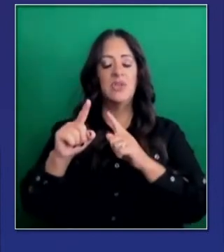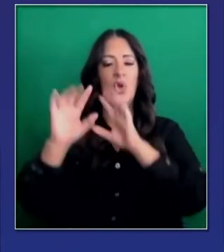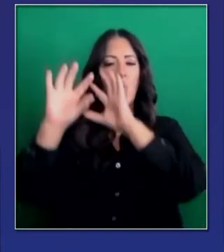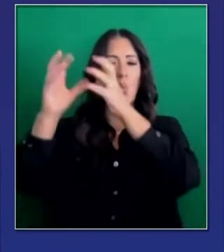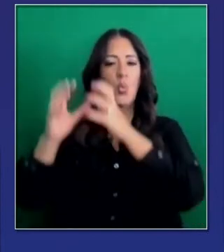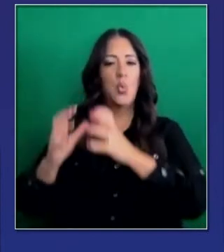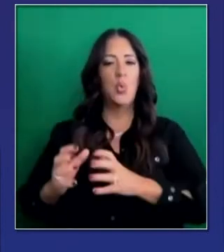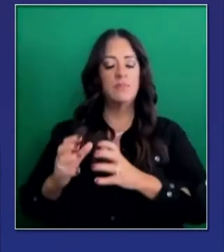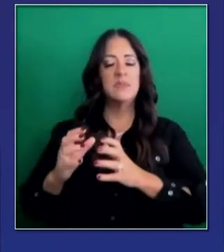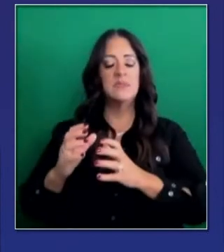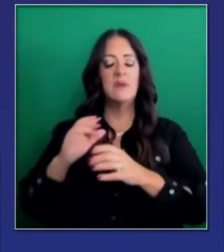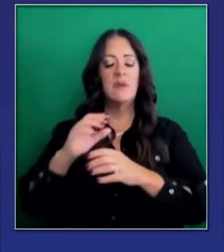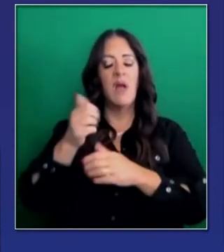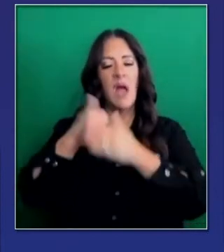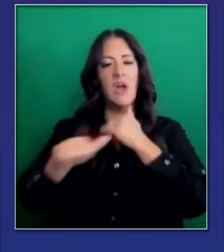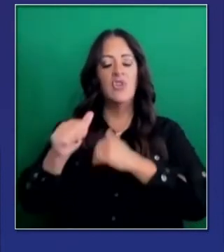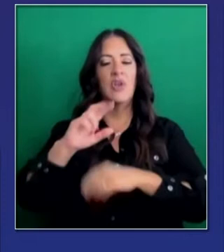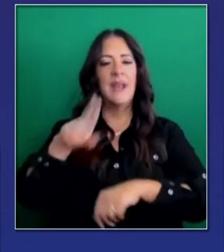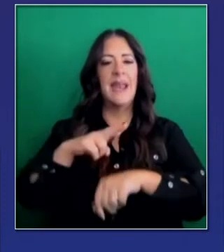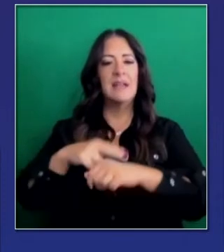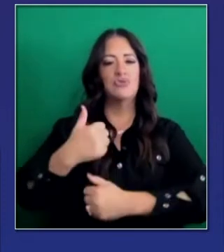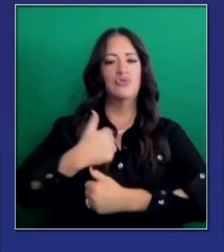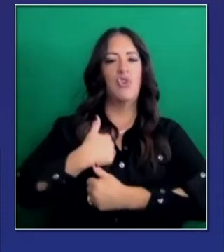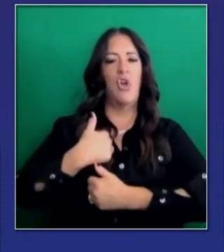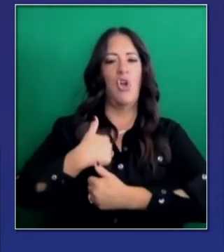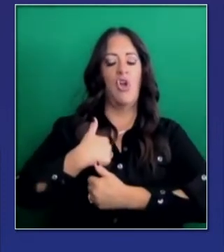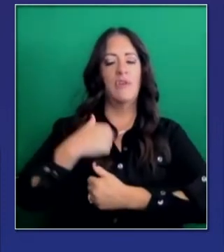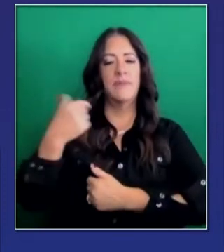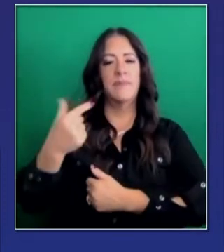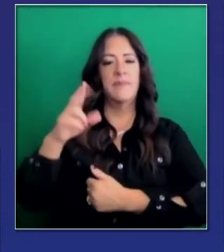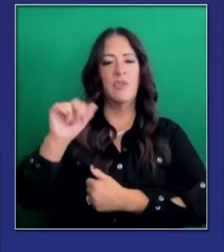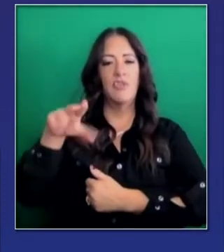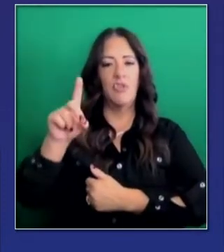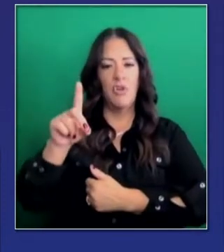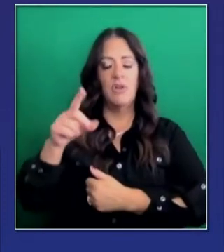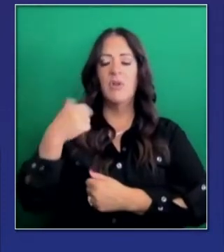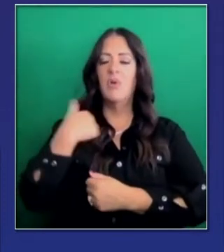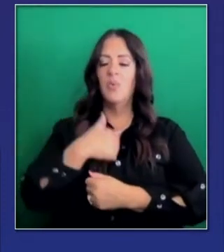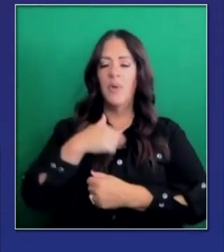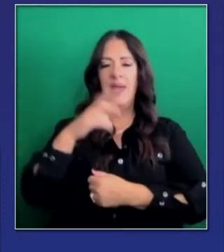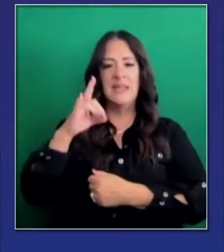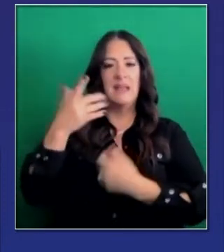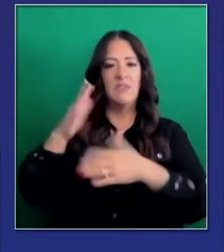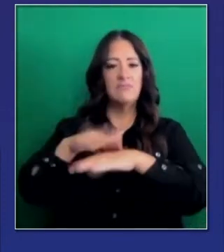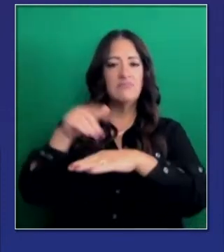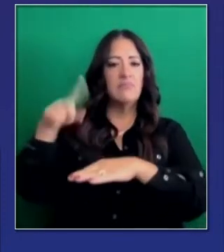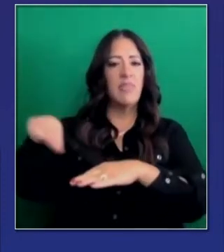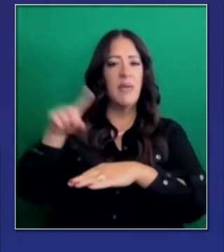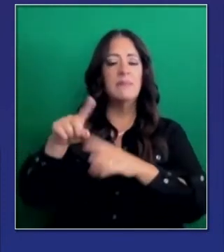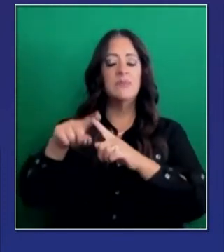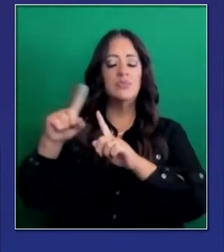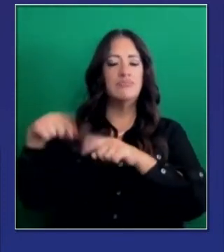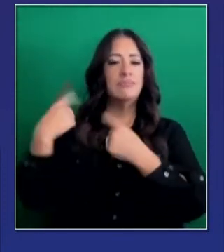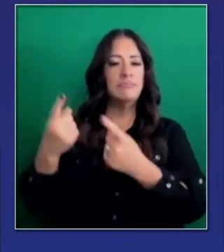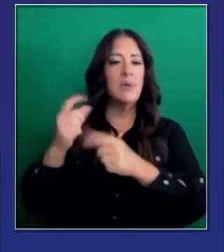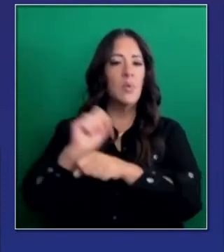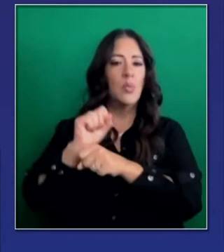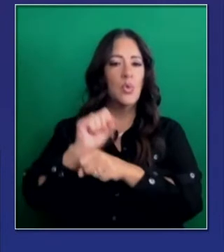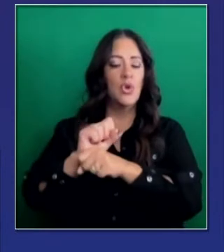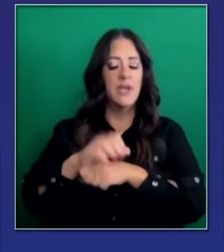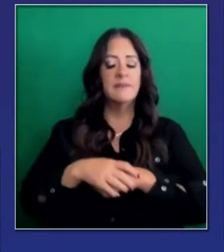en todo el estado y se van a lavar de nacional pues sí aquí hemos desplegado la guardia nacional ya por cierto tiempo esto es un recordatorio